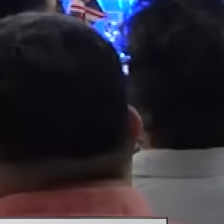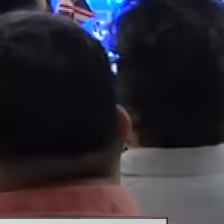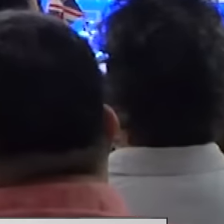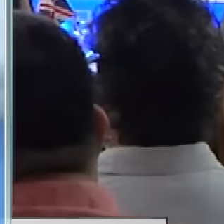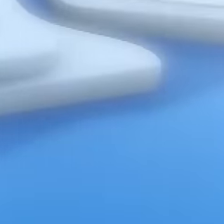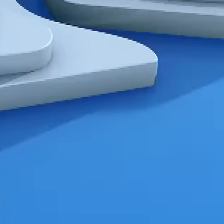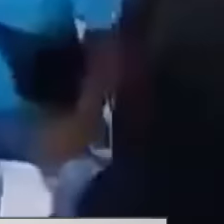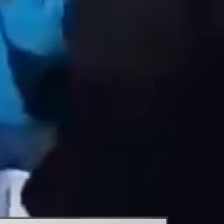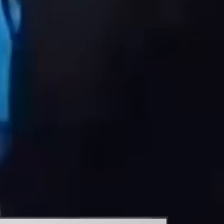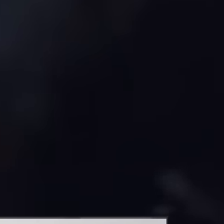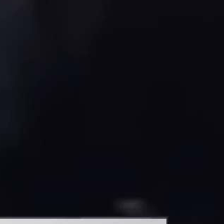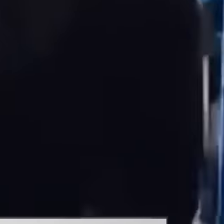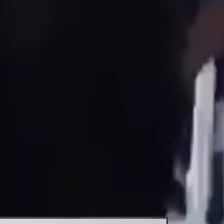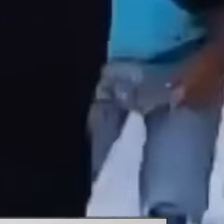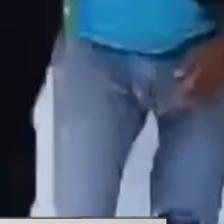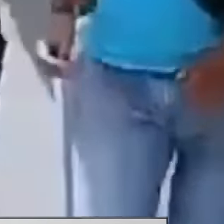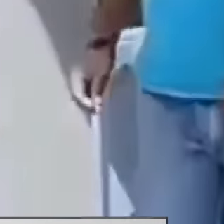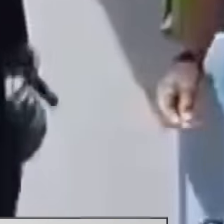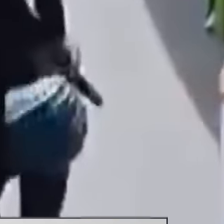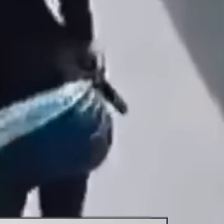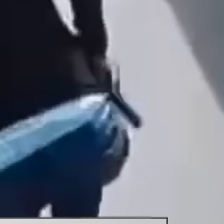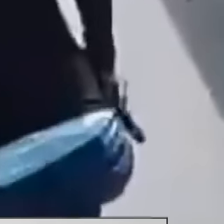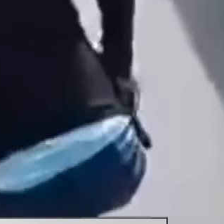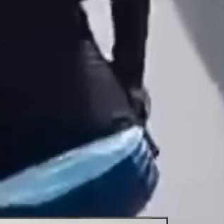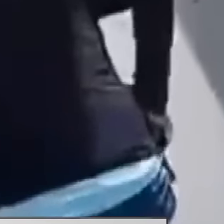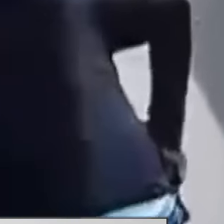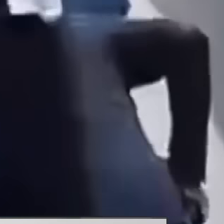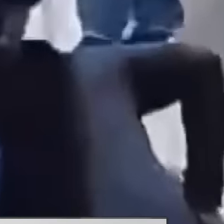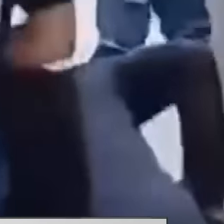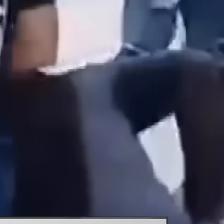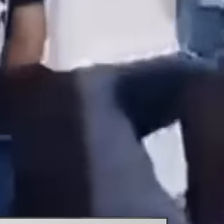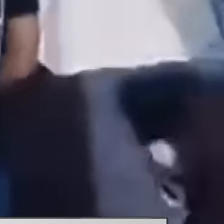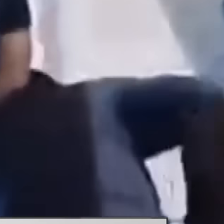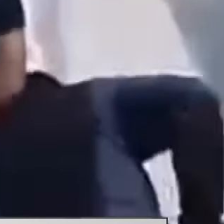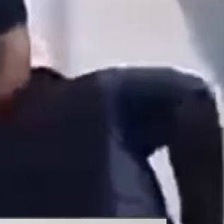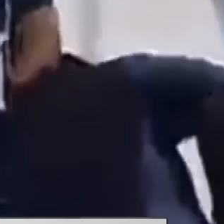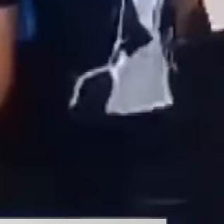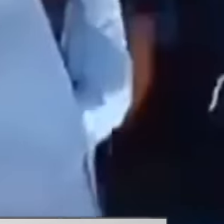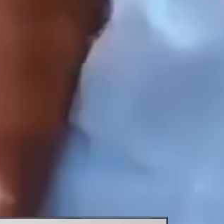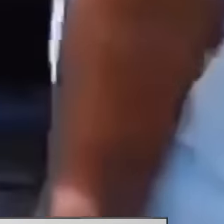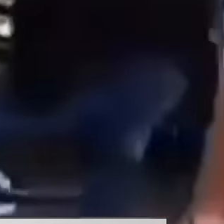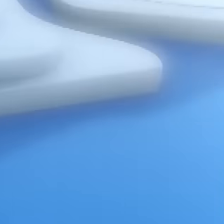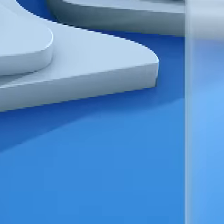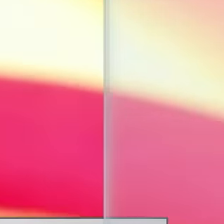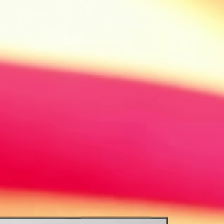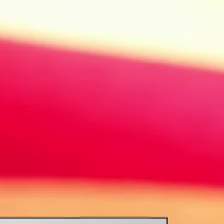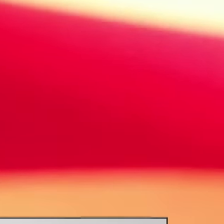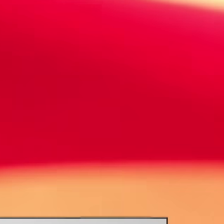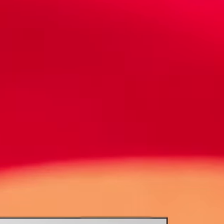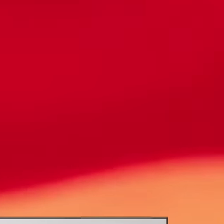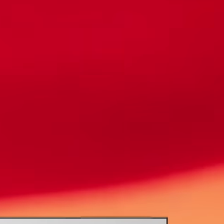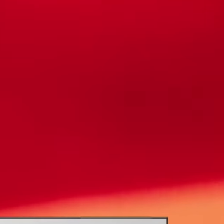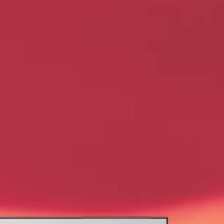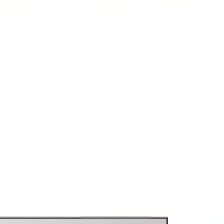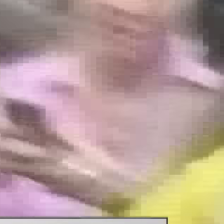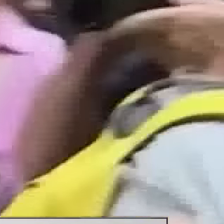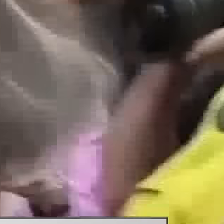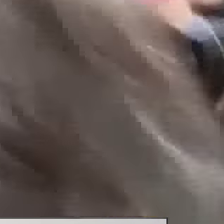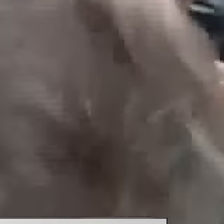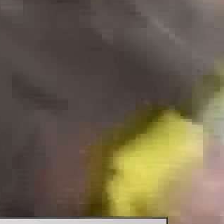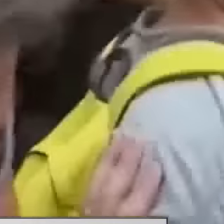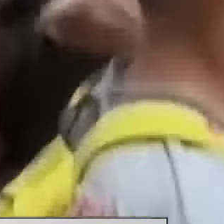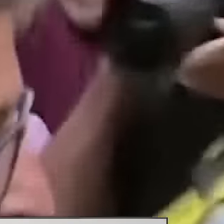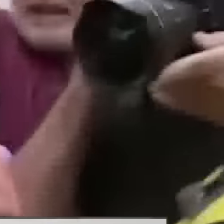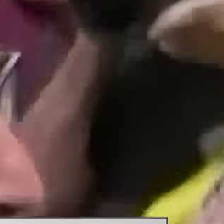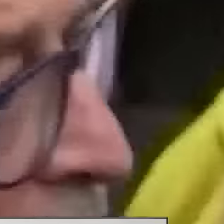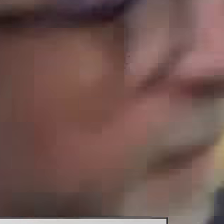en Venezuela. Capturan a delincuentes en Barranquilla que cobraban extorsiones a los comerciantes. Líder independentista